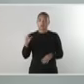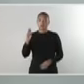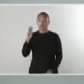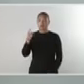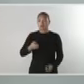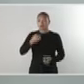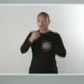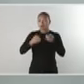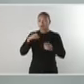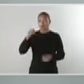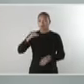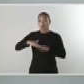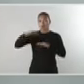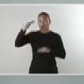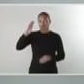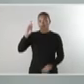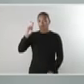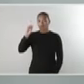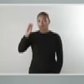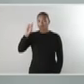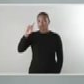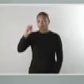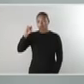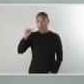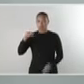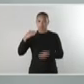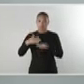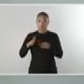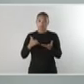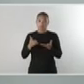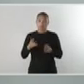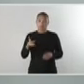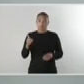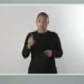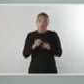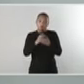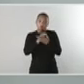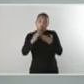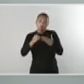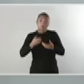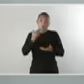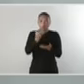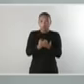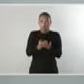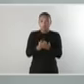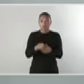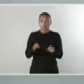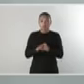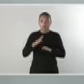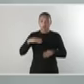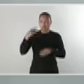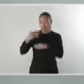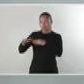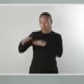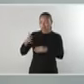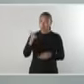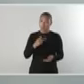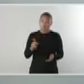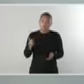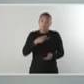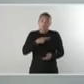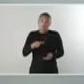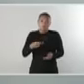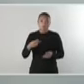expedir una ley Estatal anticorrupción tenemos disciplina financiera superación de pobreza reducir el financiamiento